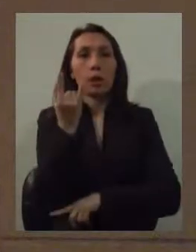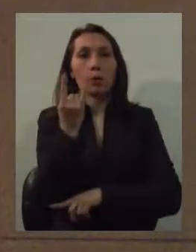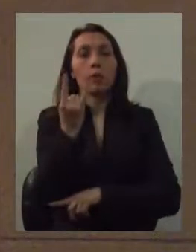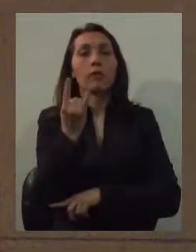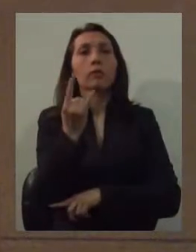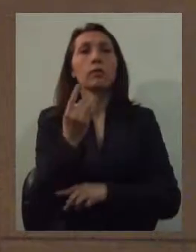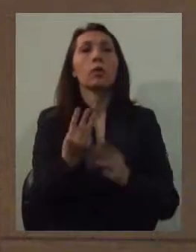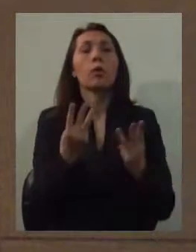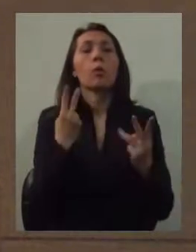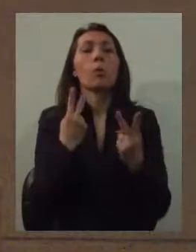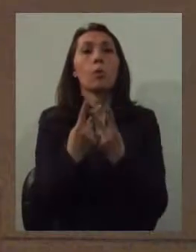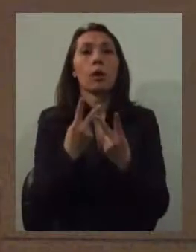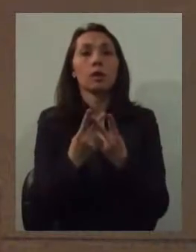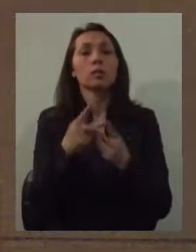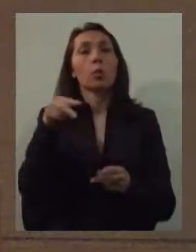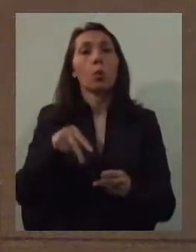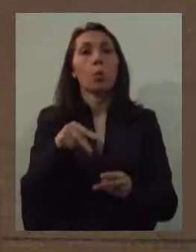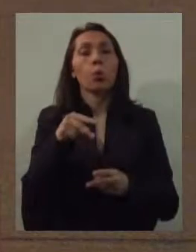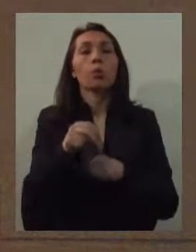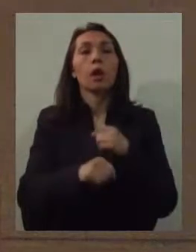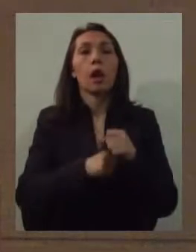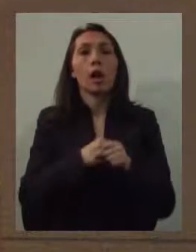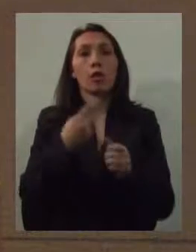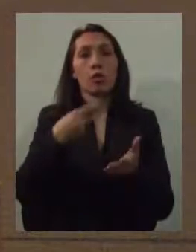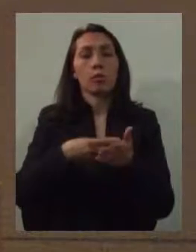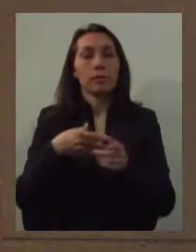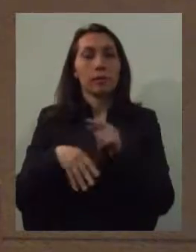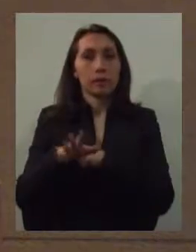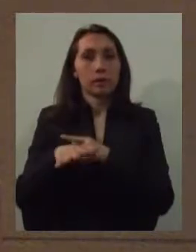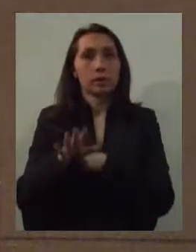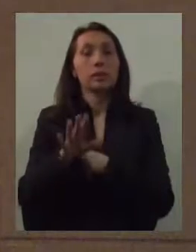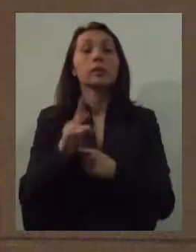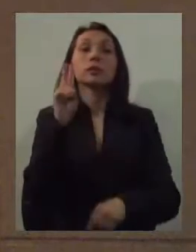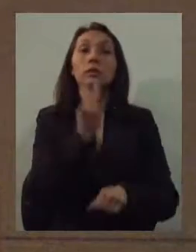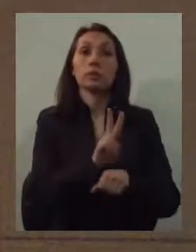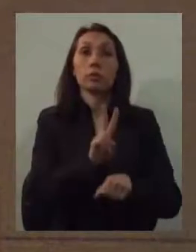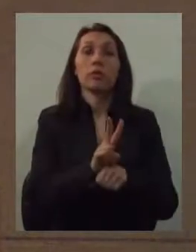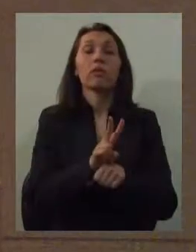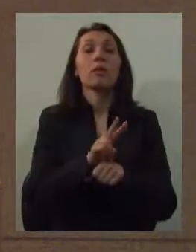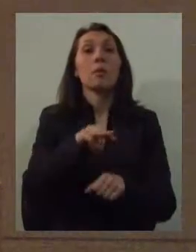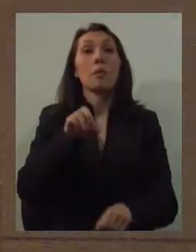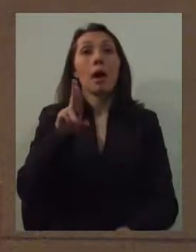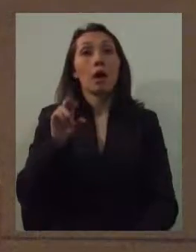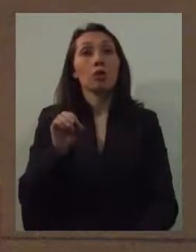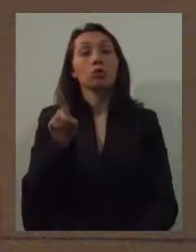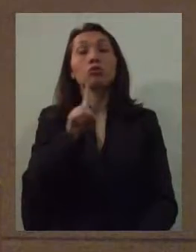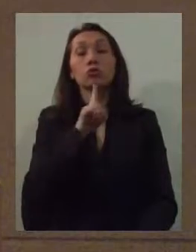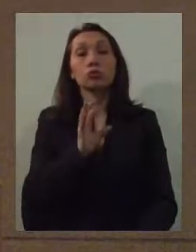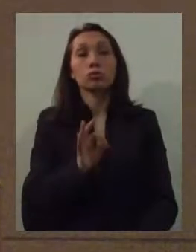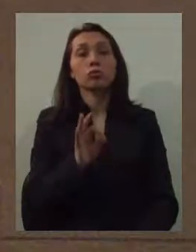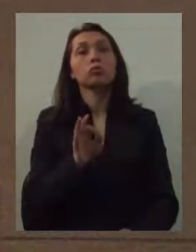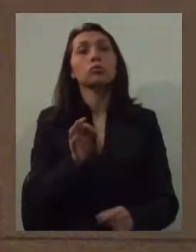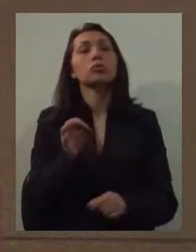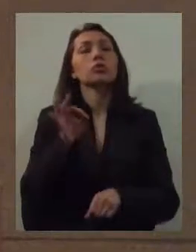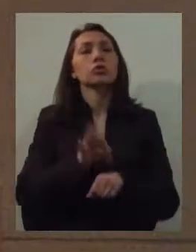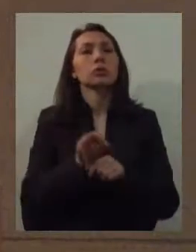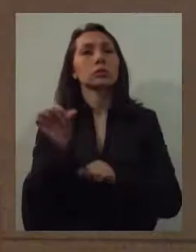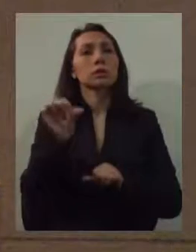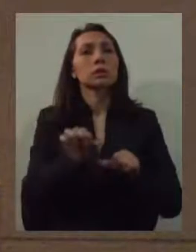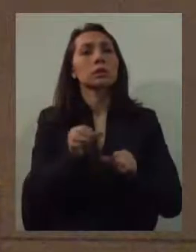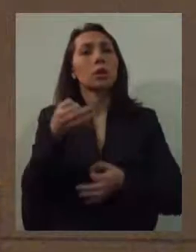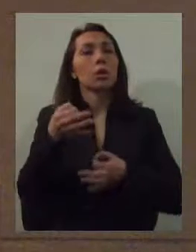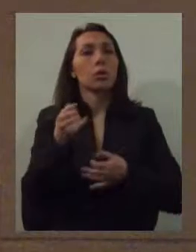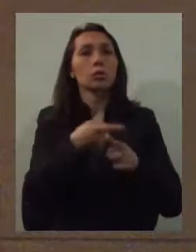de Washington, esto es en junio del año 2015. En tanto, el profesor Alfredo Mario Soto es doctor en Ciencias Jurídicas y